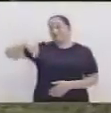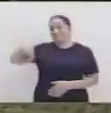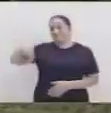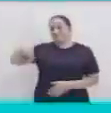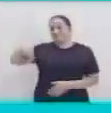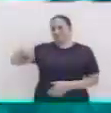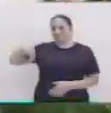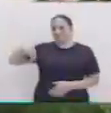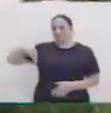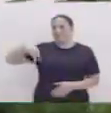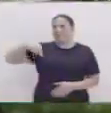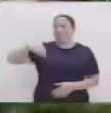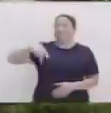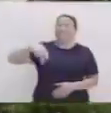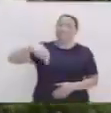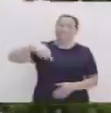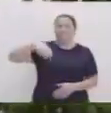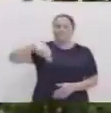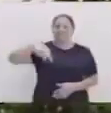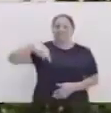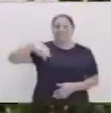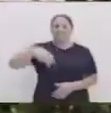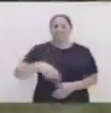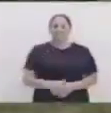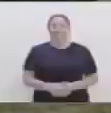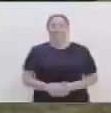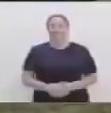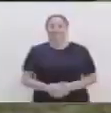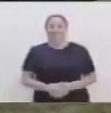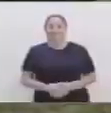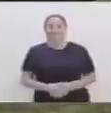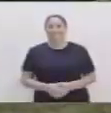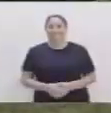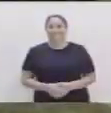Regreso. Trote estacionario.